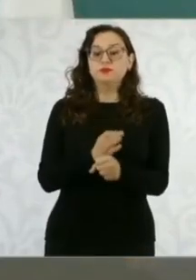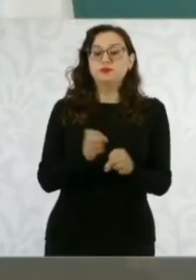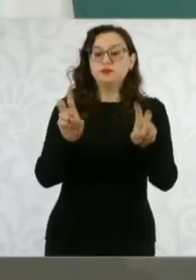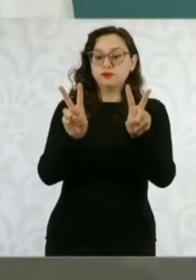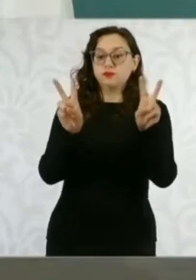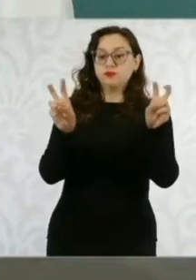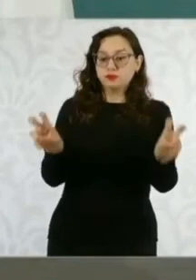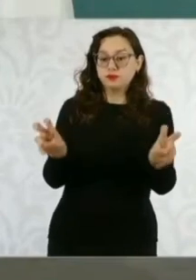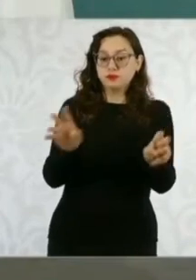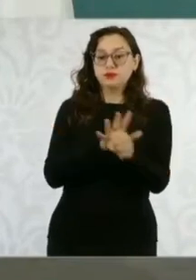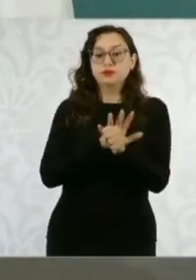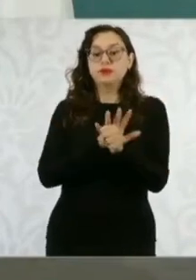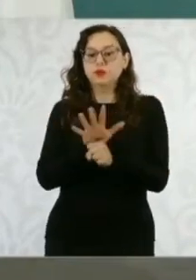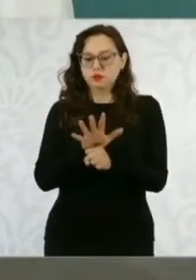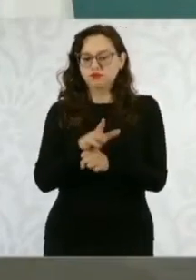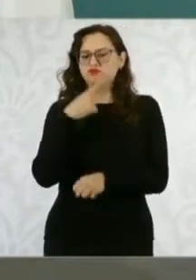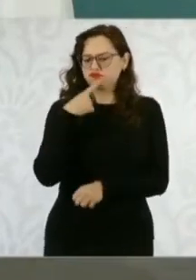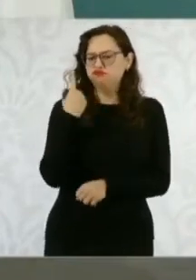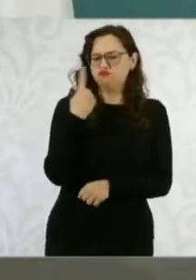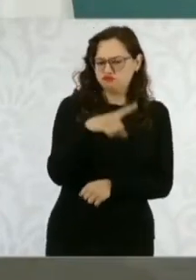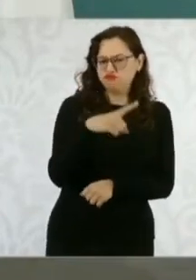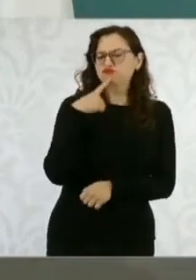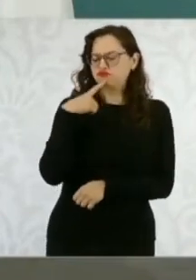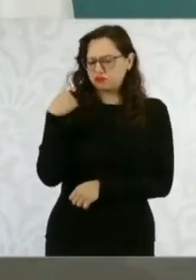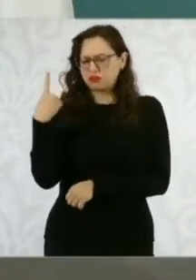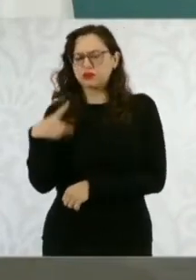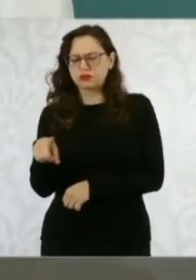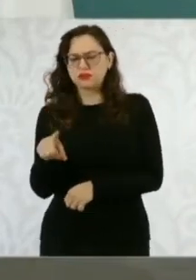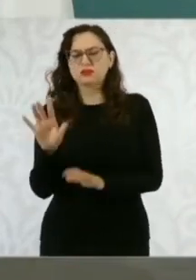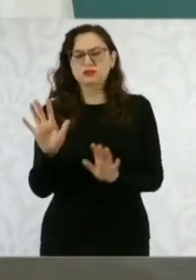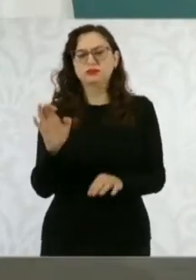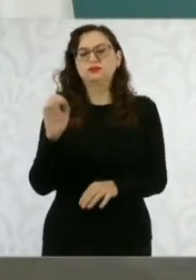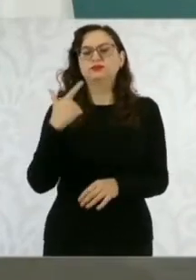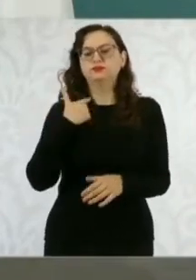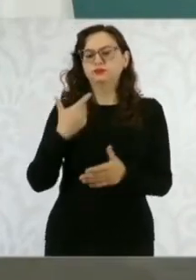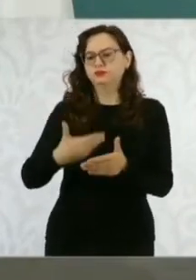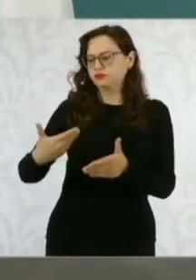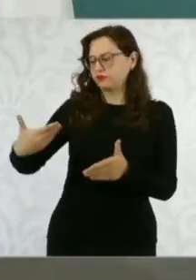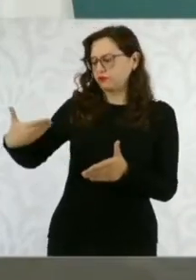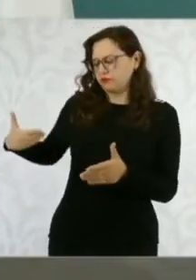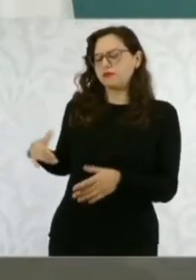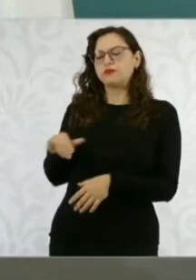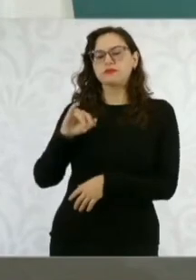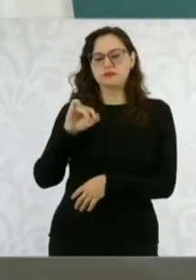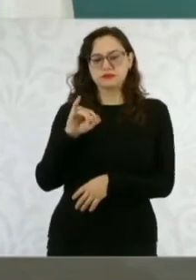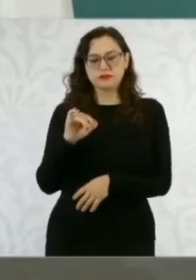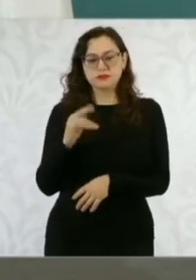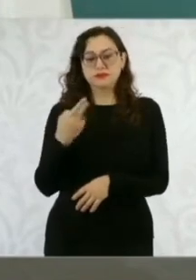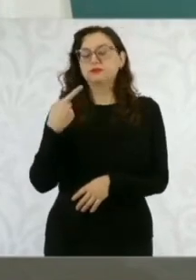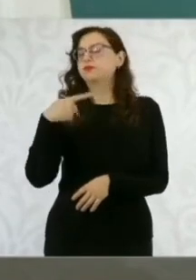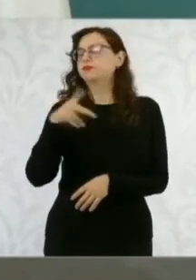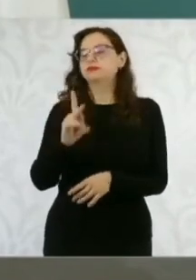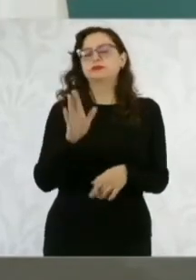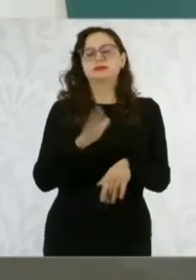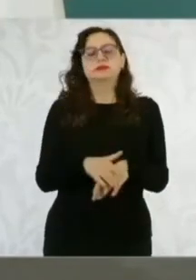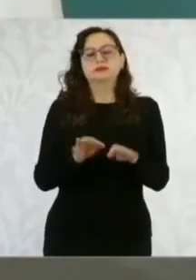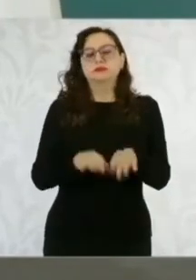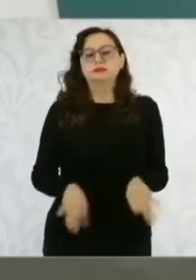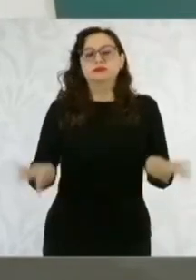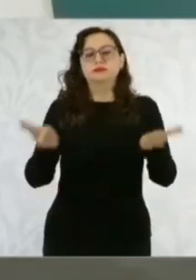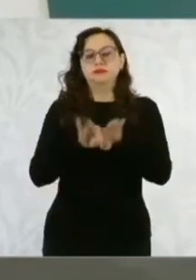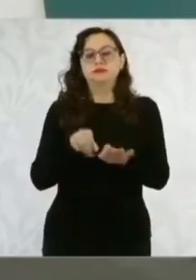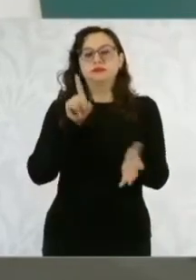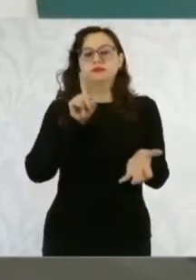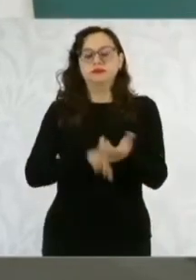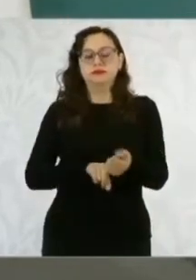allá de las posibles responsabilidades que pueda tener alguno de ellos, es que la estructura orgánica